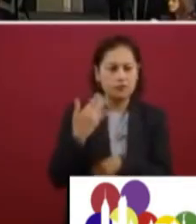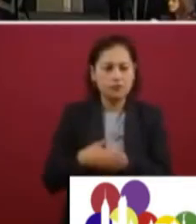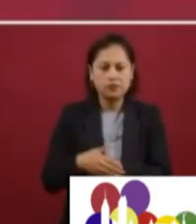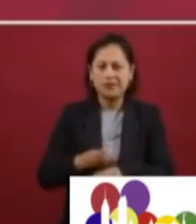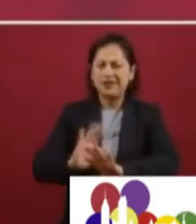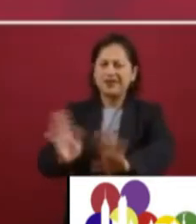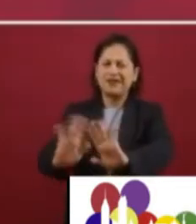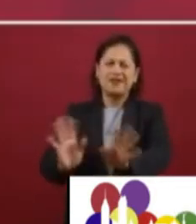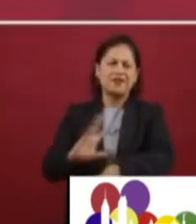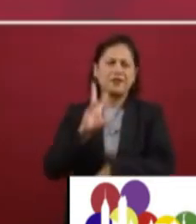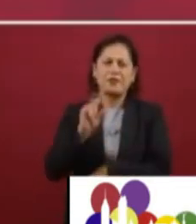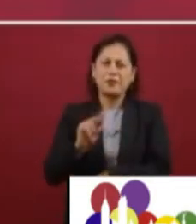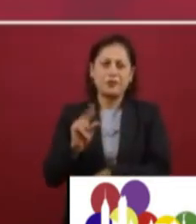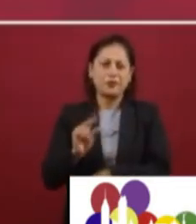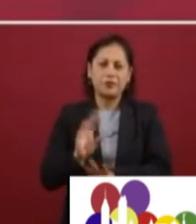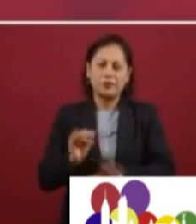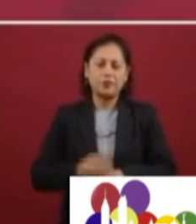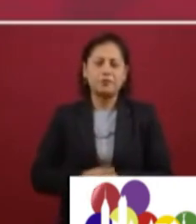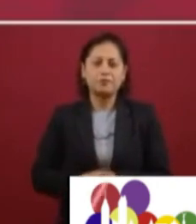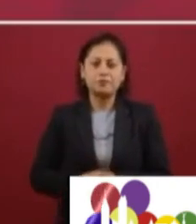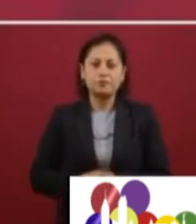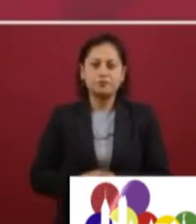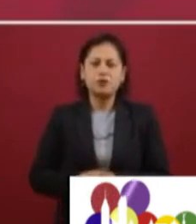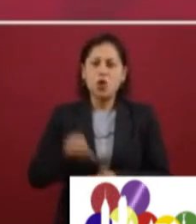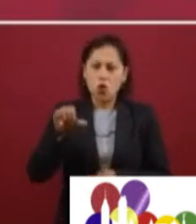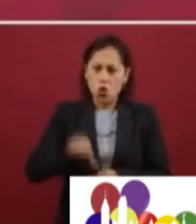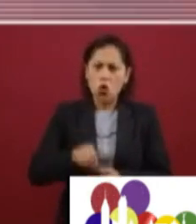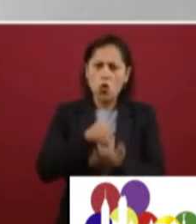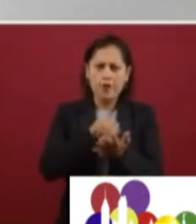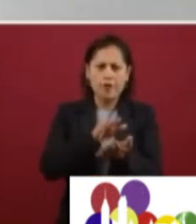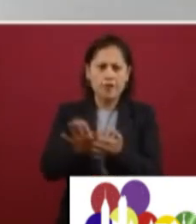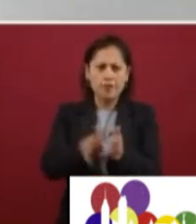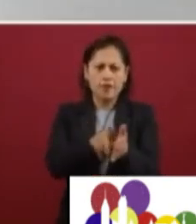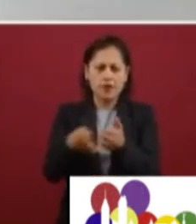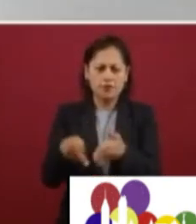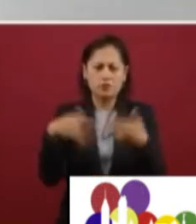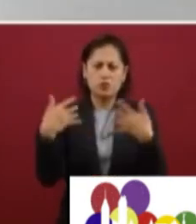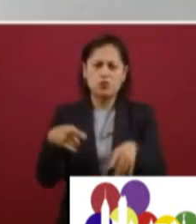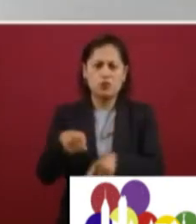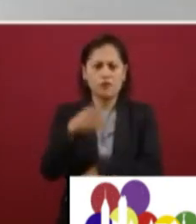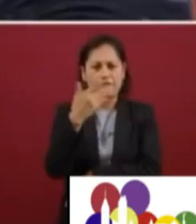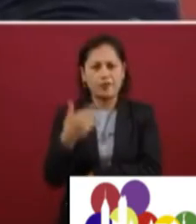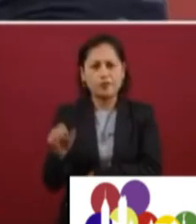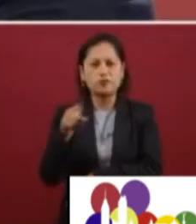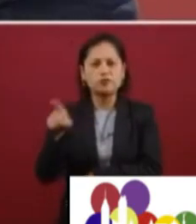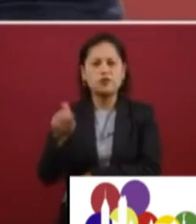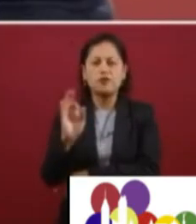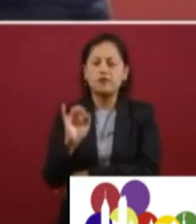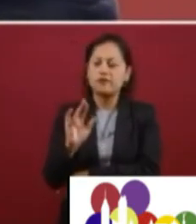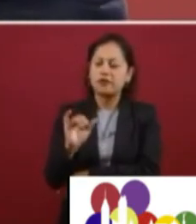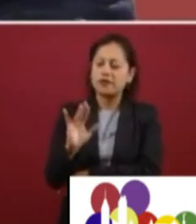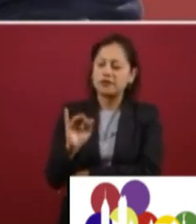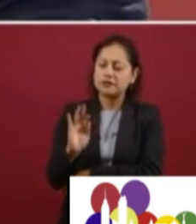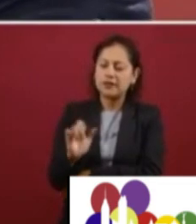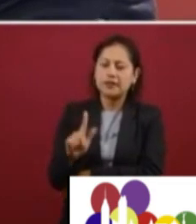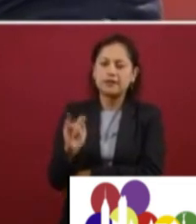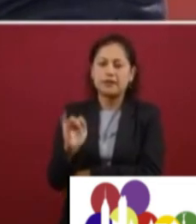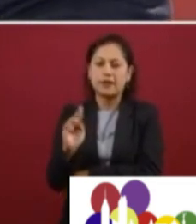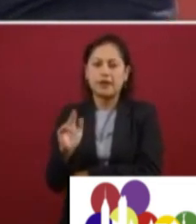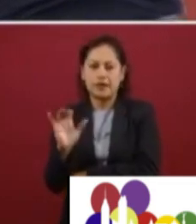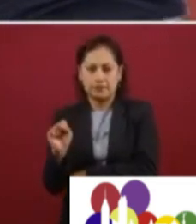se pronuncia el gobierno federal sobre la emergencia climática esta mañana el jefe del ejecutivo consideró necesario implementar